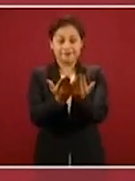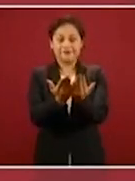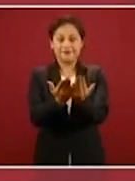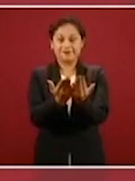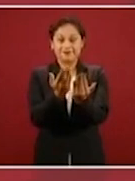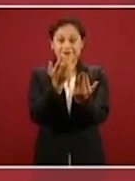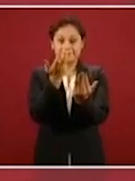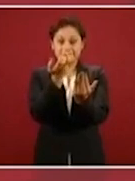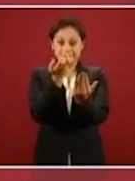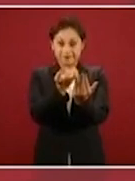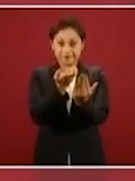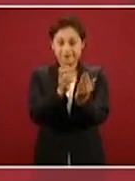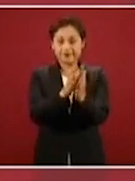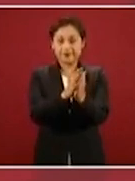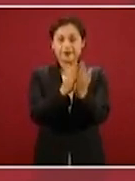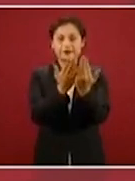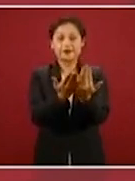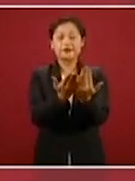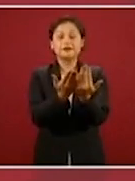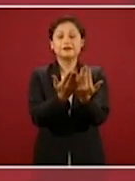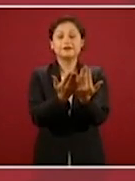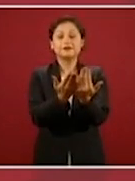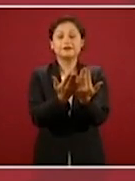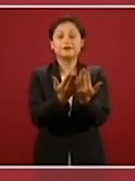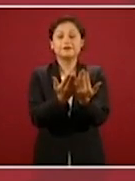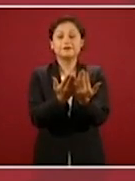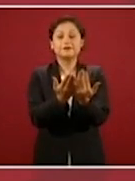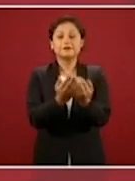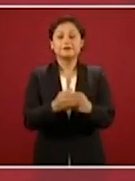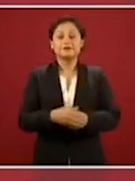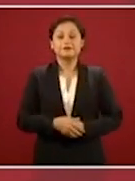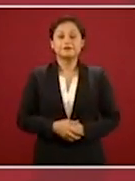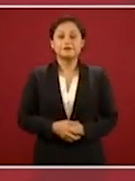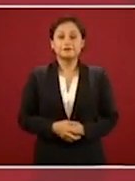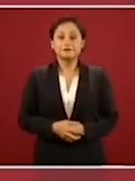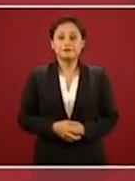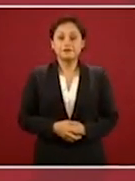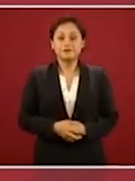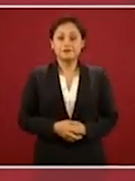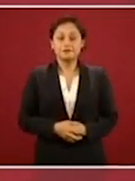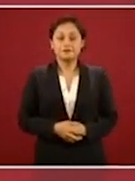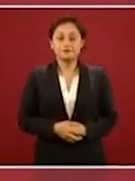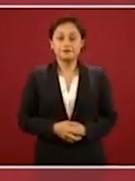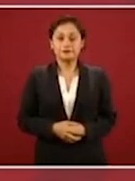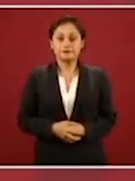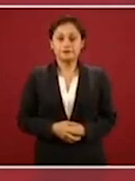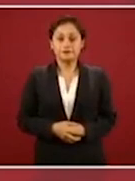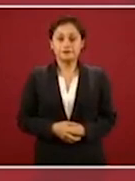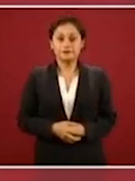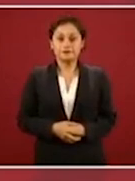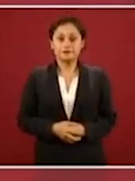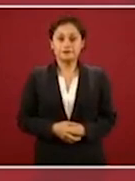cuando se decidió que se iban a